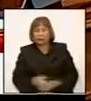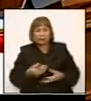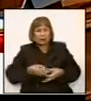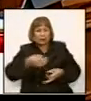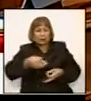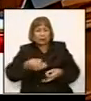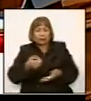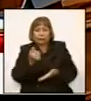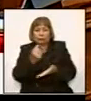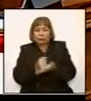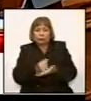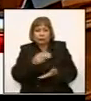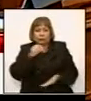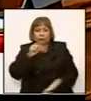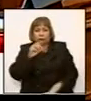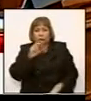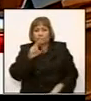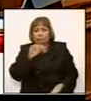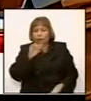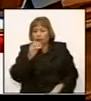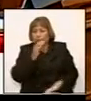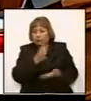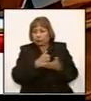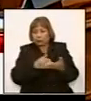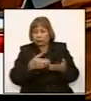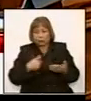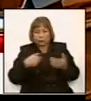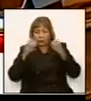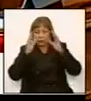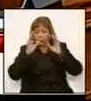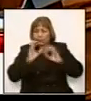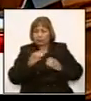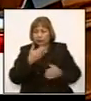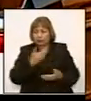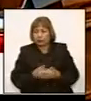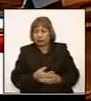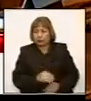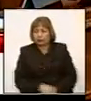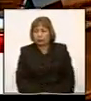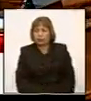darle esa atribución al notario? En esa parte yo estoy de acuerdo, señor presidente. Muchas gracias.